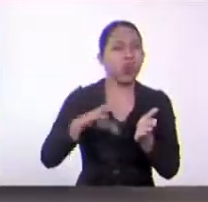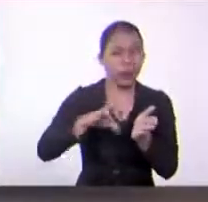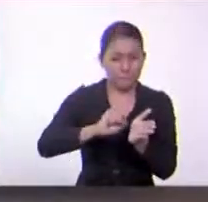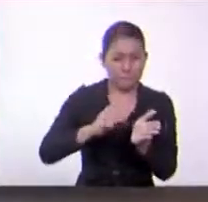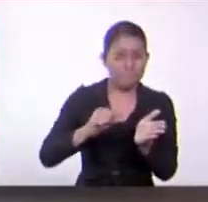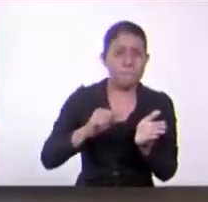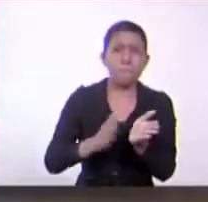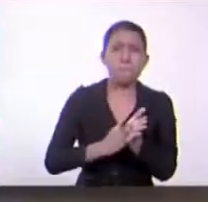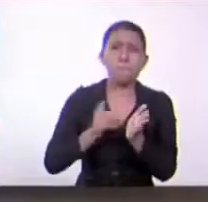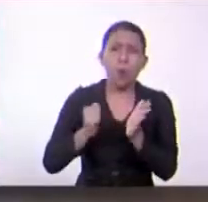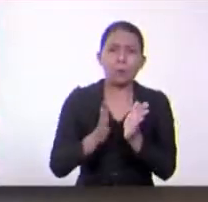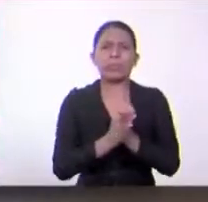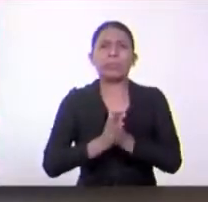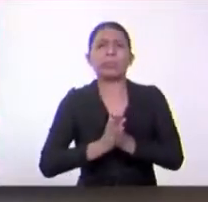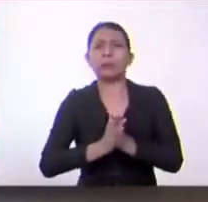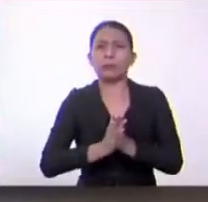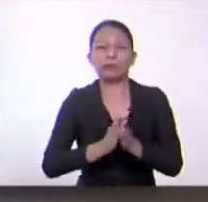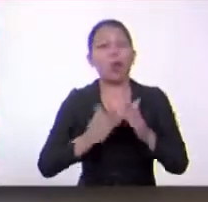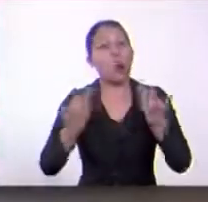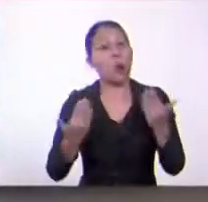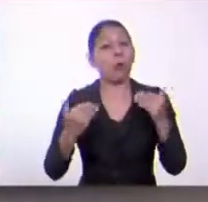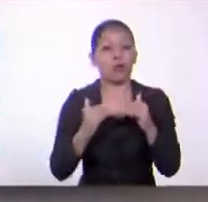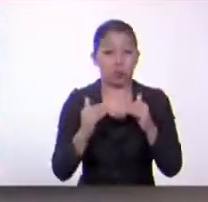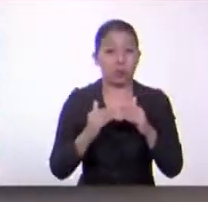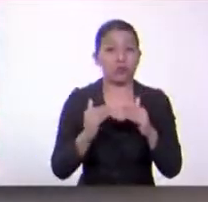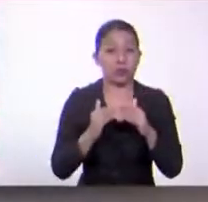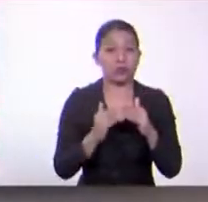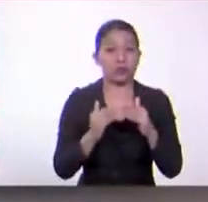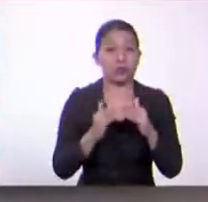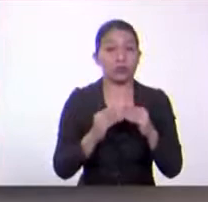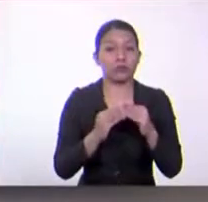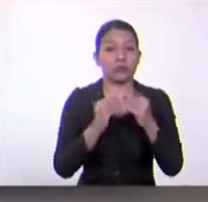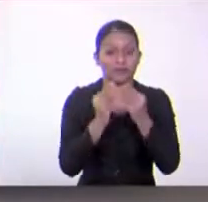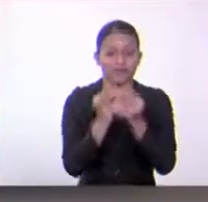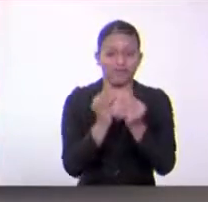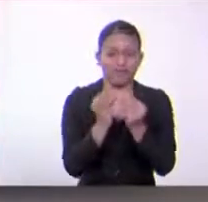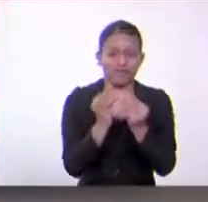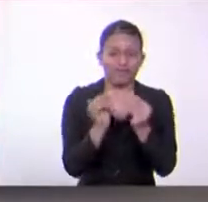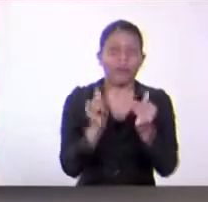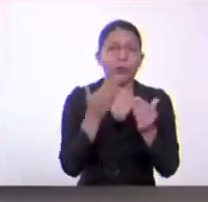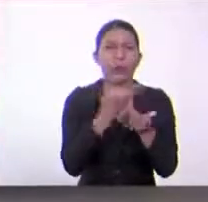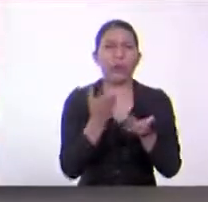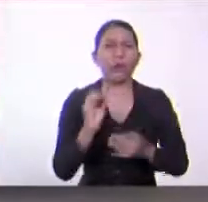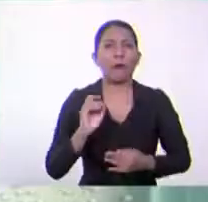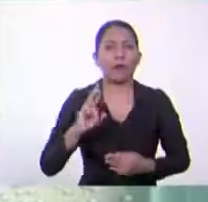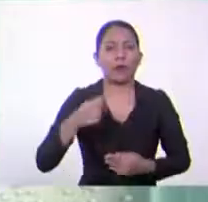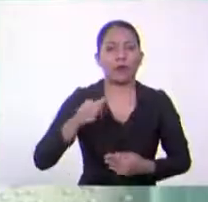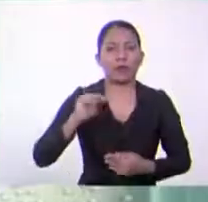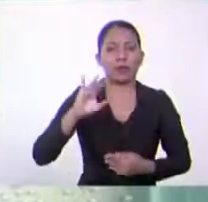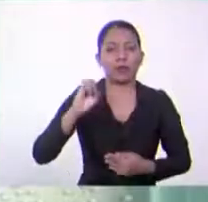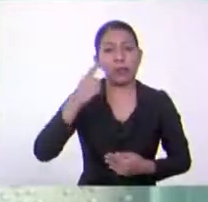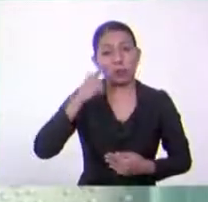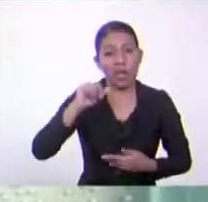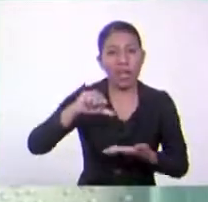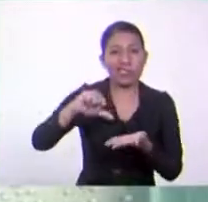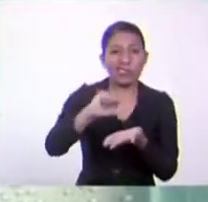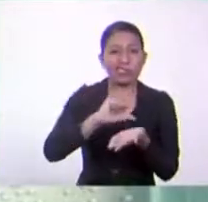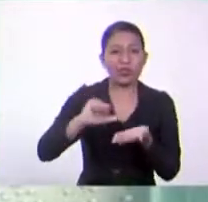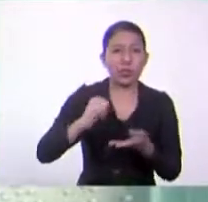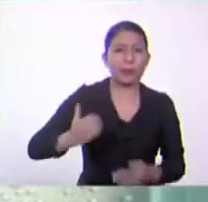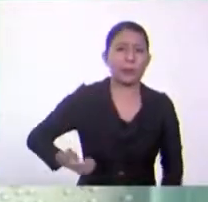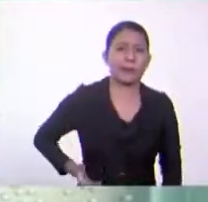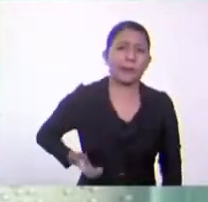También son utilizados para disolver sustancias orgánicas como aceites,